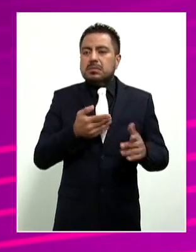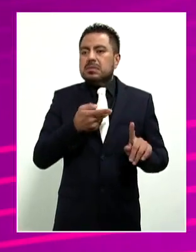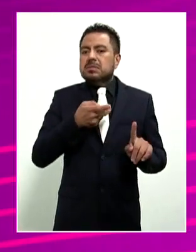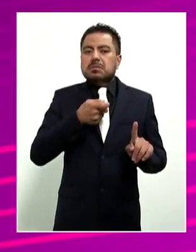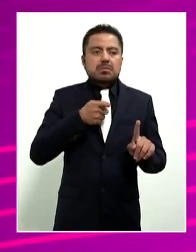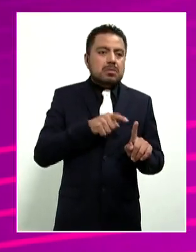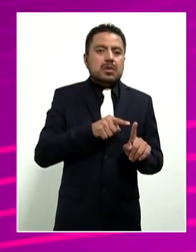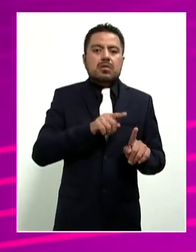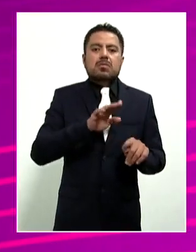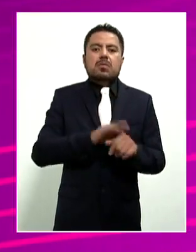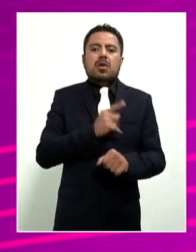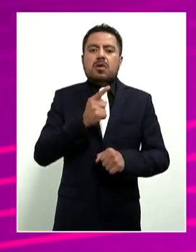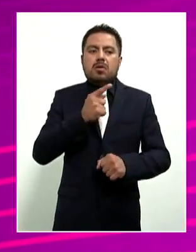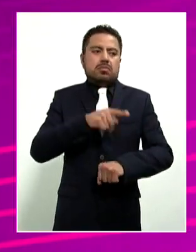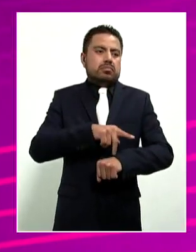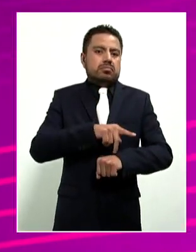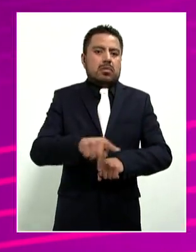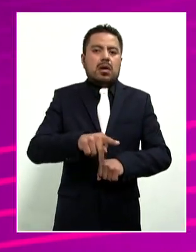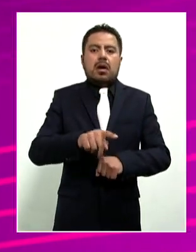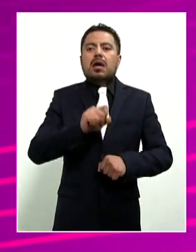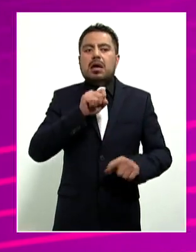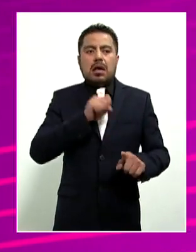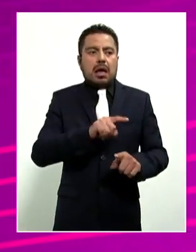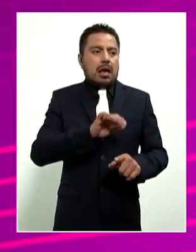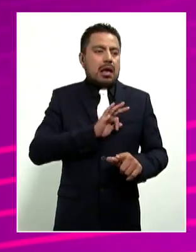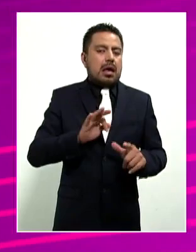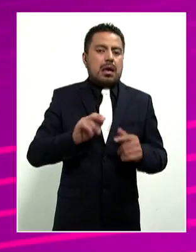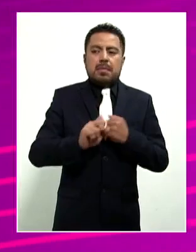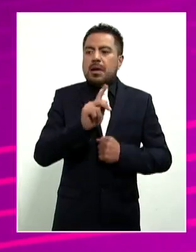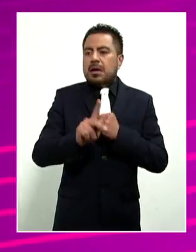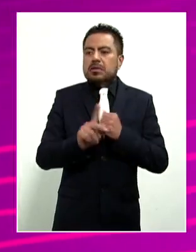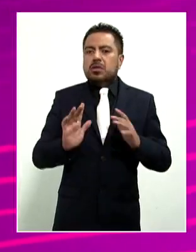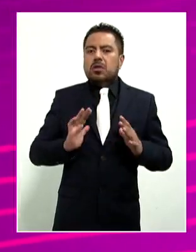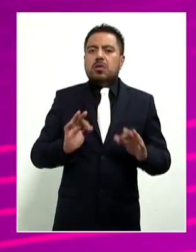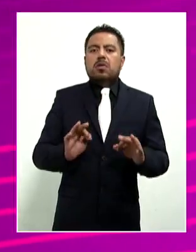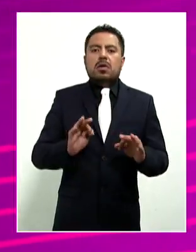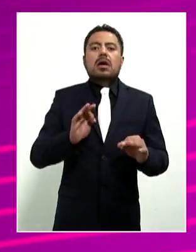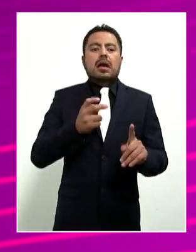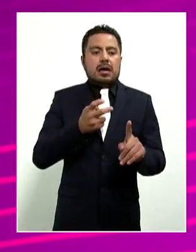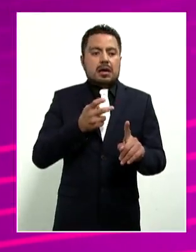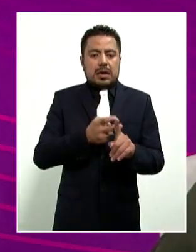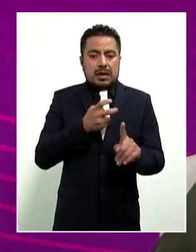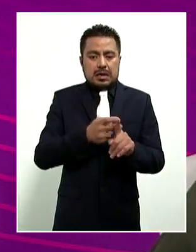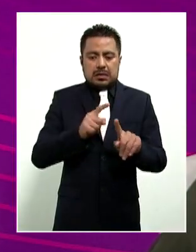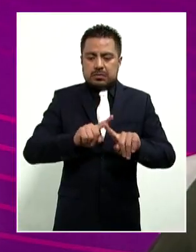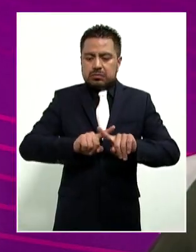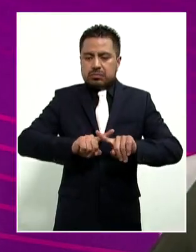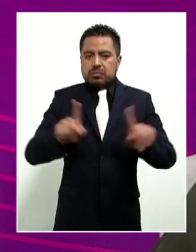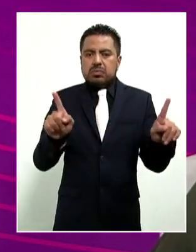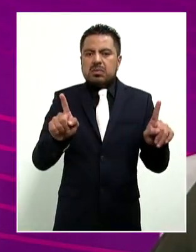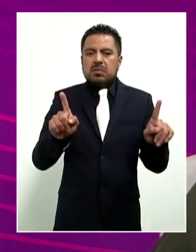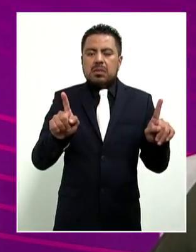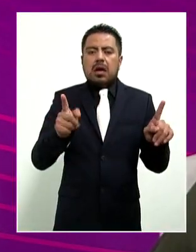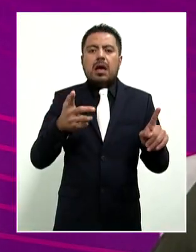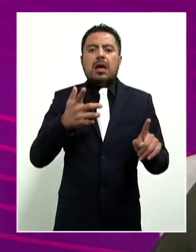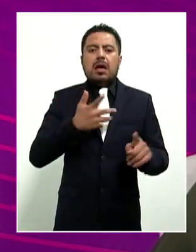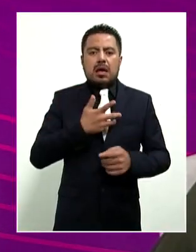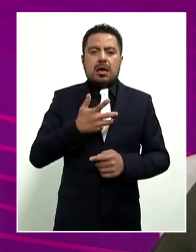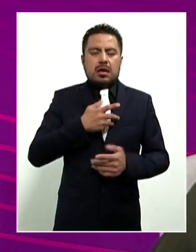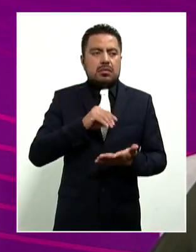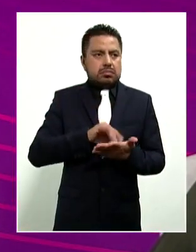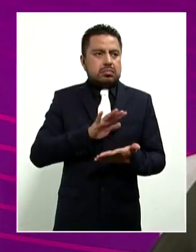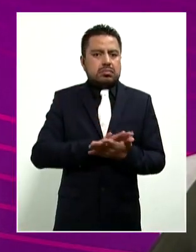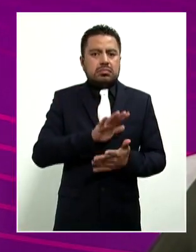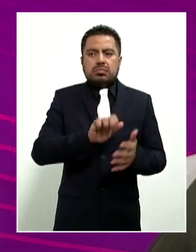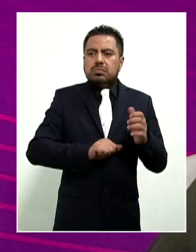precisamente por los riesgos que estaría enfrentando en su país de origen. Entonces, eso es la distinción que tenemos que tomar en